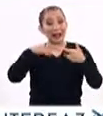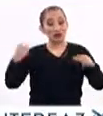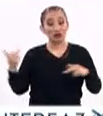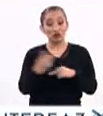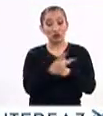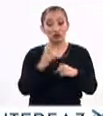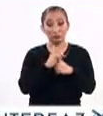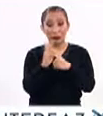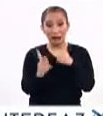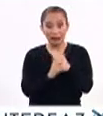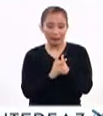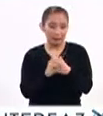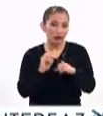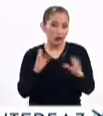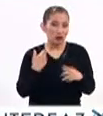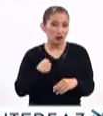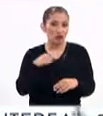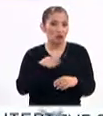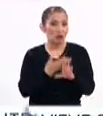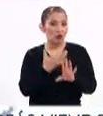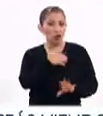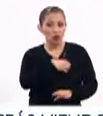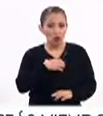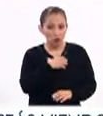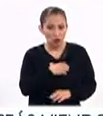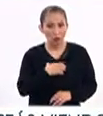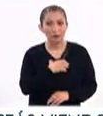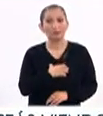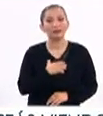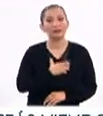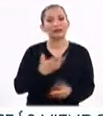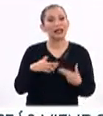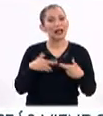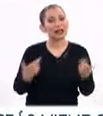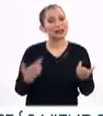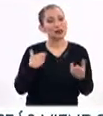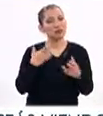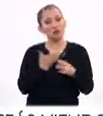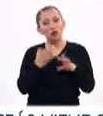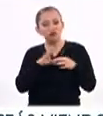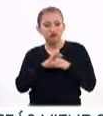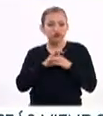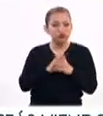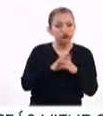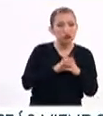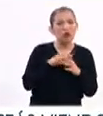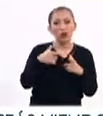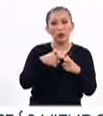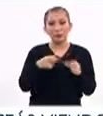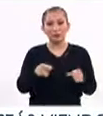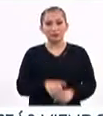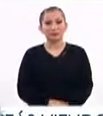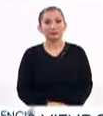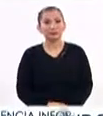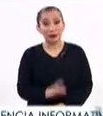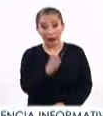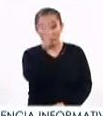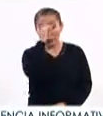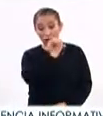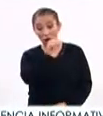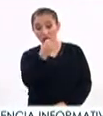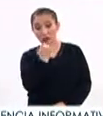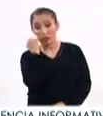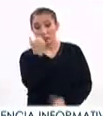estos dos países. Por supuesto, nosotros muy contentos de esta relación tan estrecha con Japón. Aprender otro